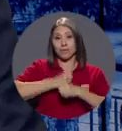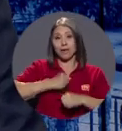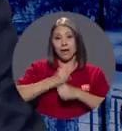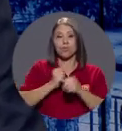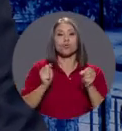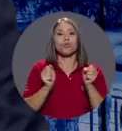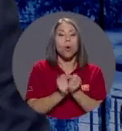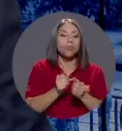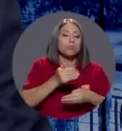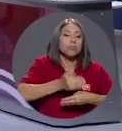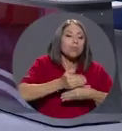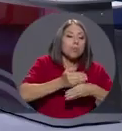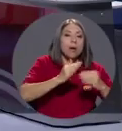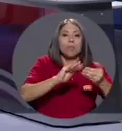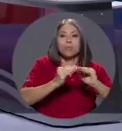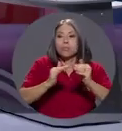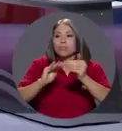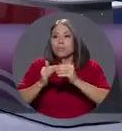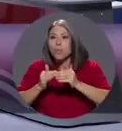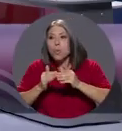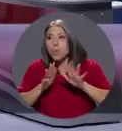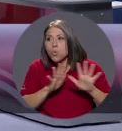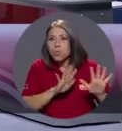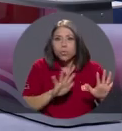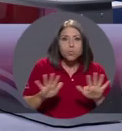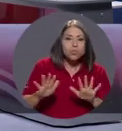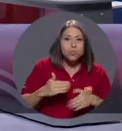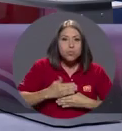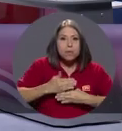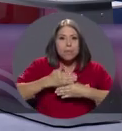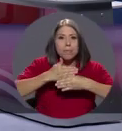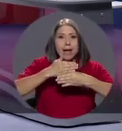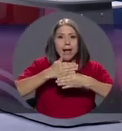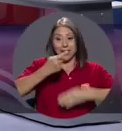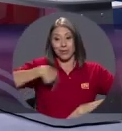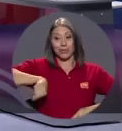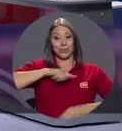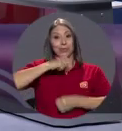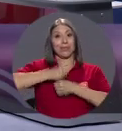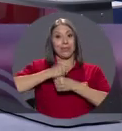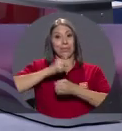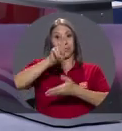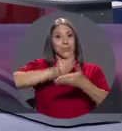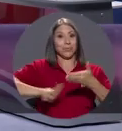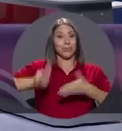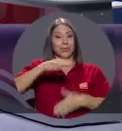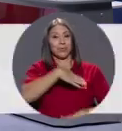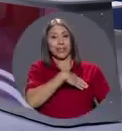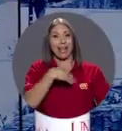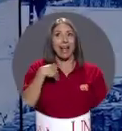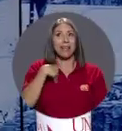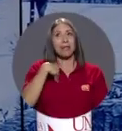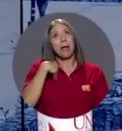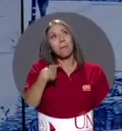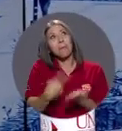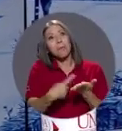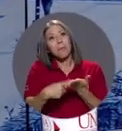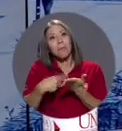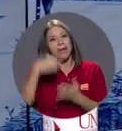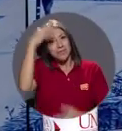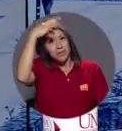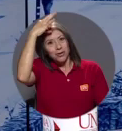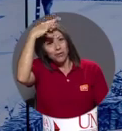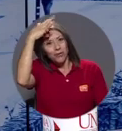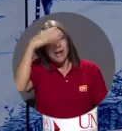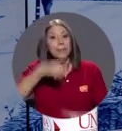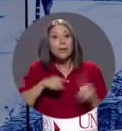cuando trabajamos en temas de urbanismo, ordenamiento del territorio, a los que estamos en la academia nos encanta, ¿verdad?, filosofar